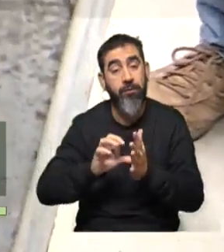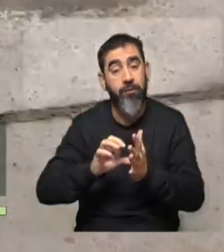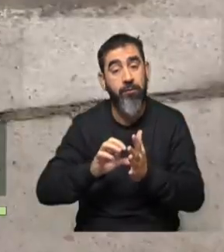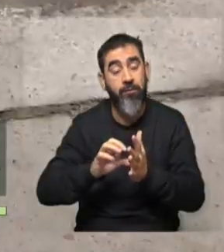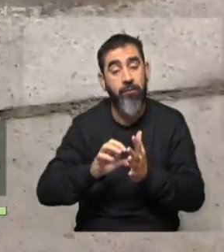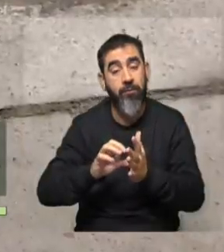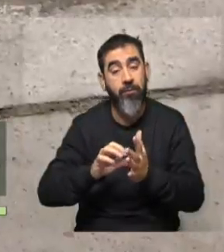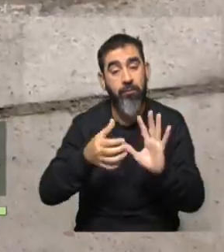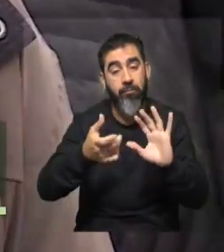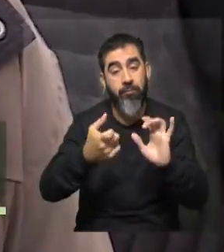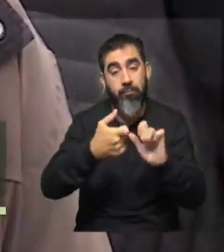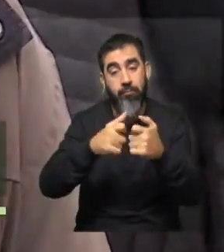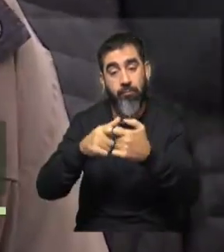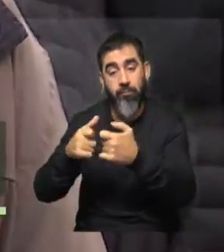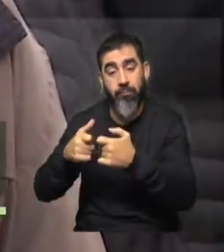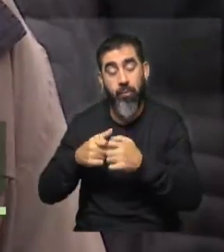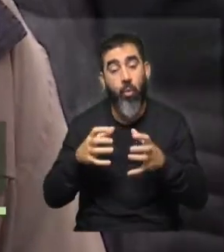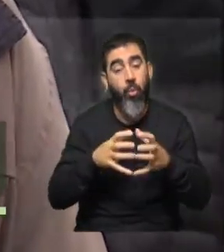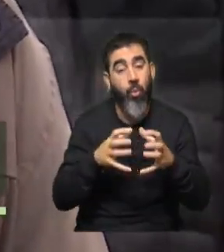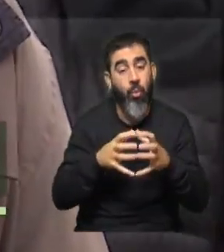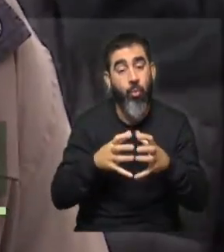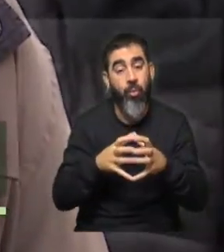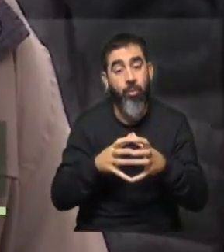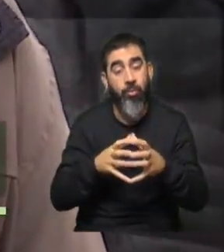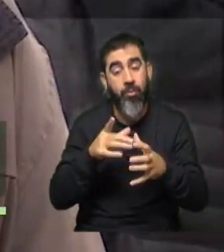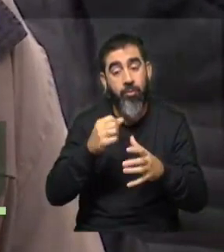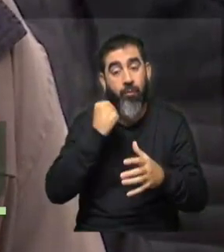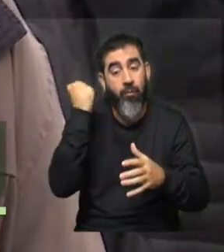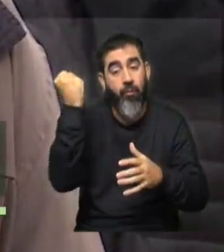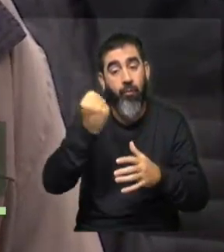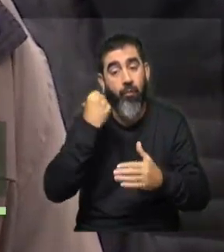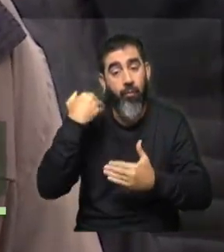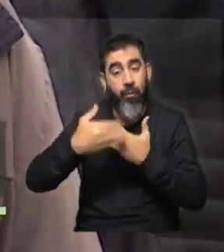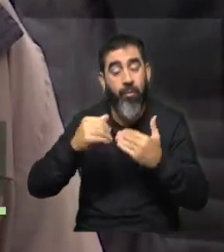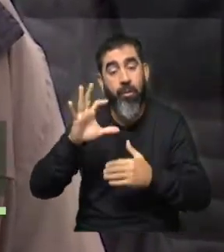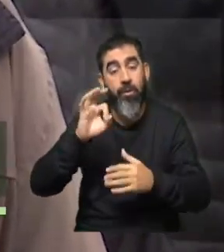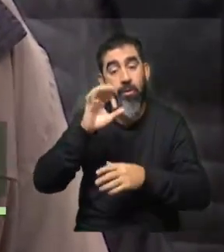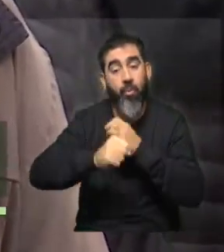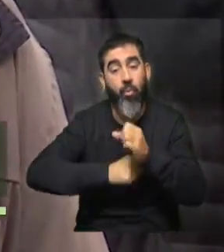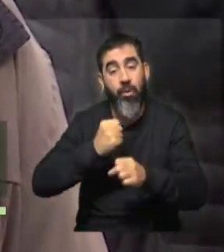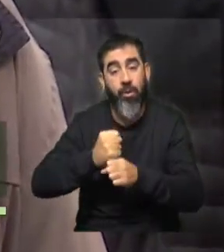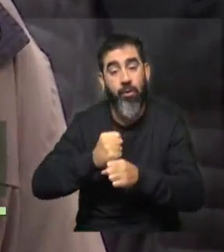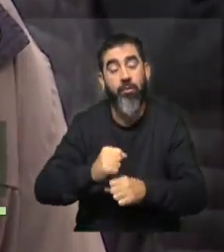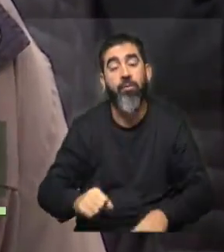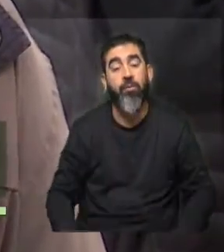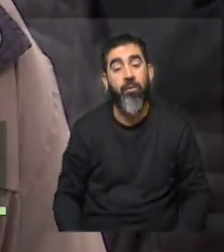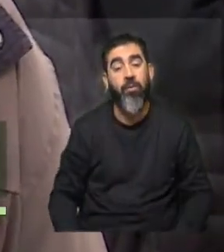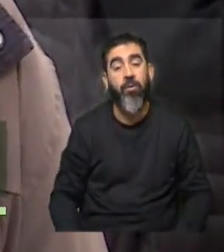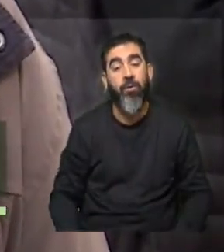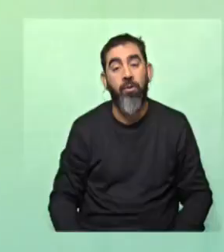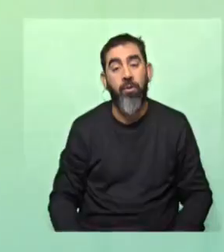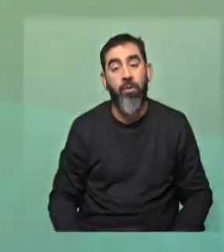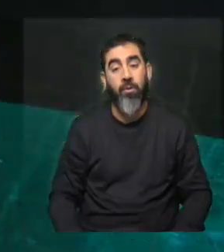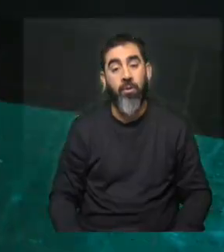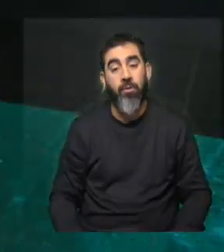Alianza con con otros sectores que que ha sido la clave de estos 50 años que ha habido en nuestro país